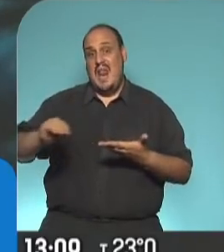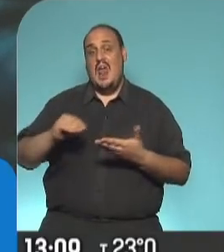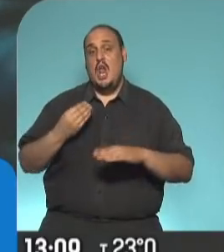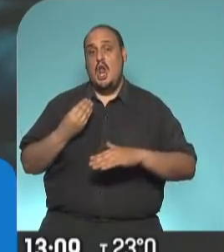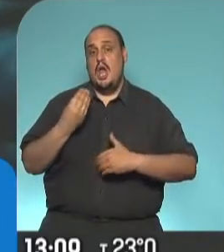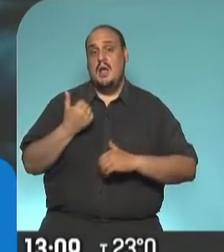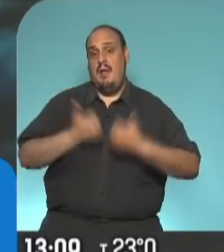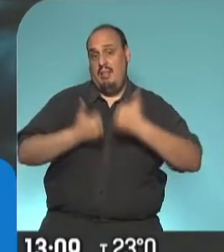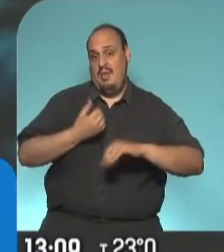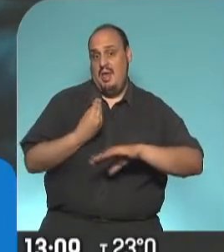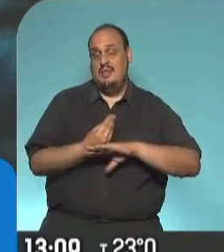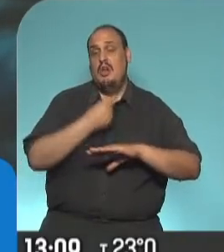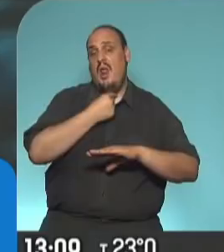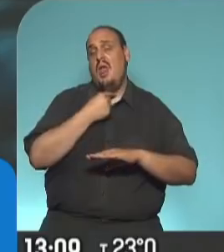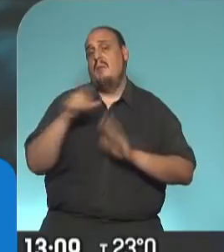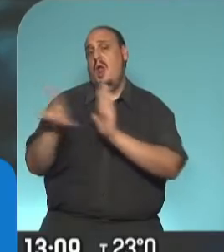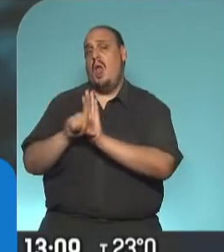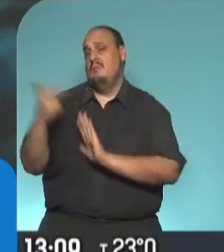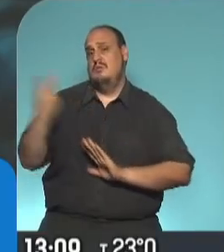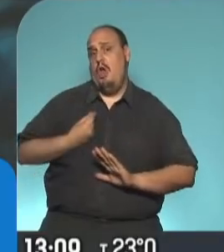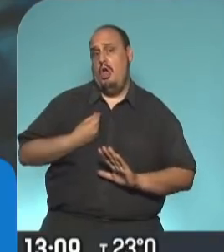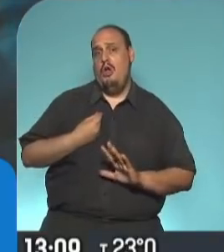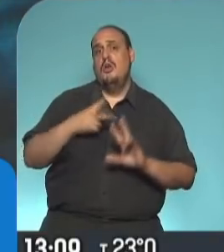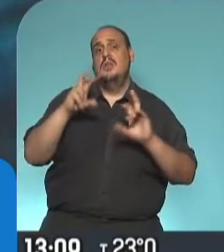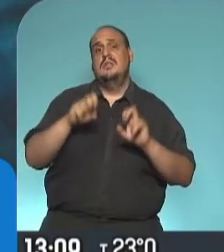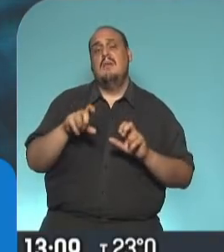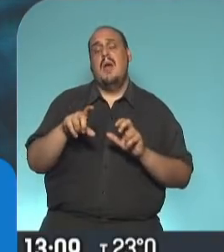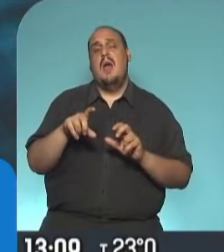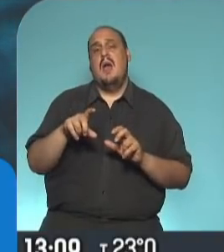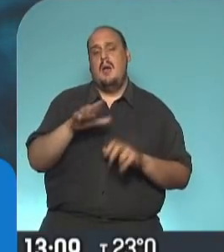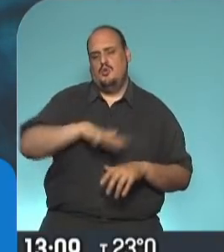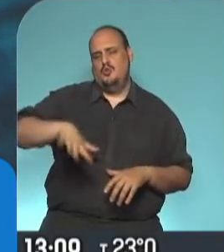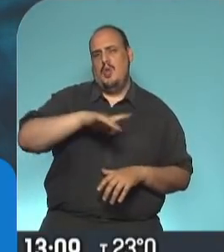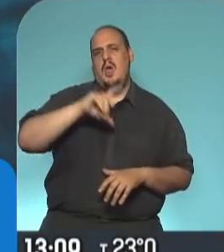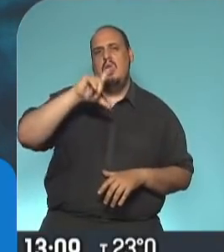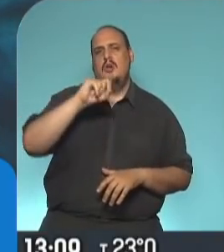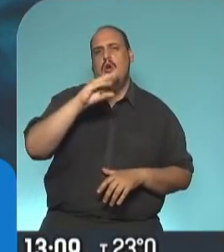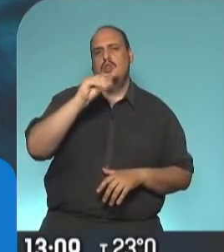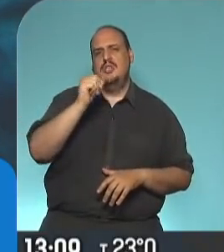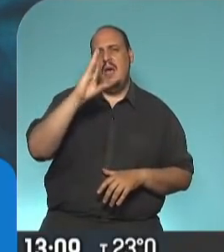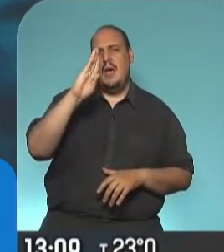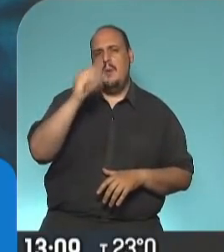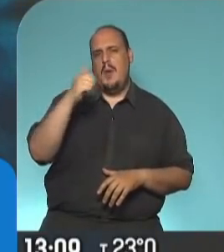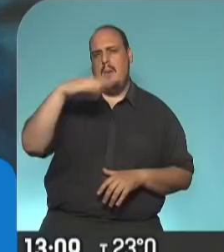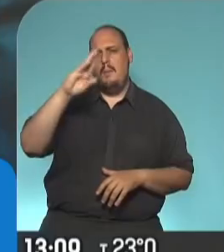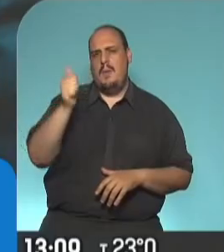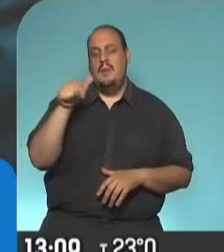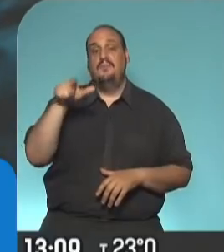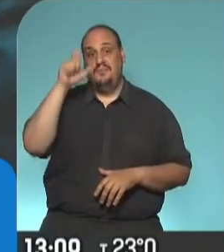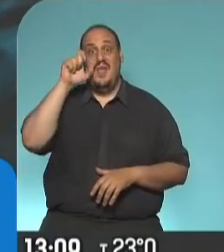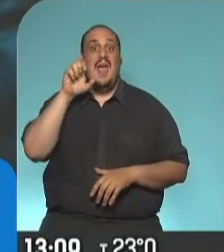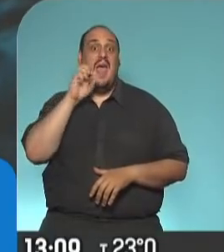fue inhibido de serlo por Cochabamba, pero que permanece en Buenos Aires, en Argentina. También